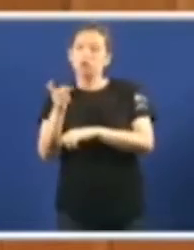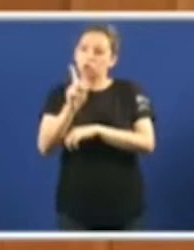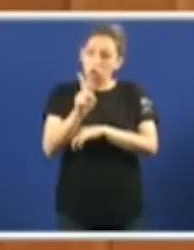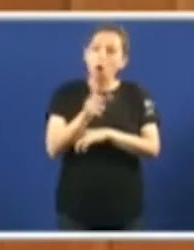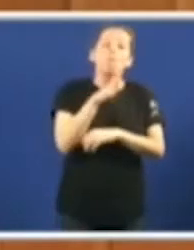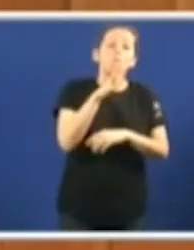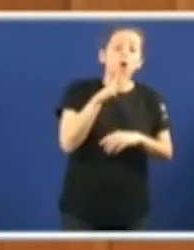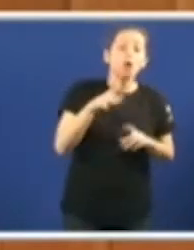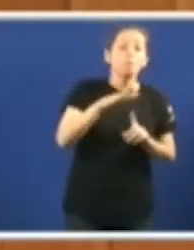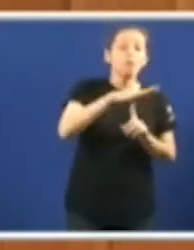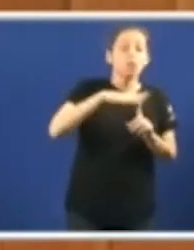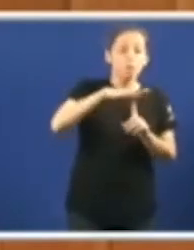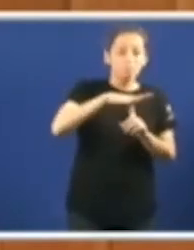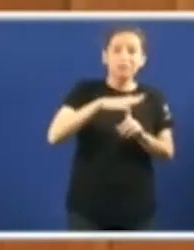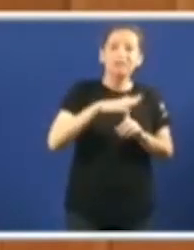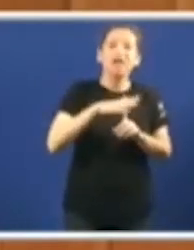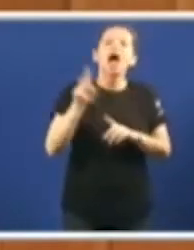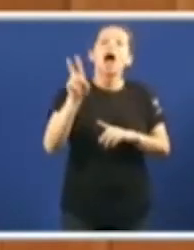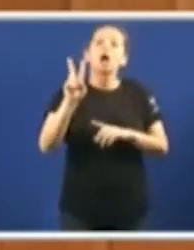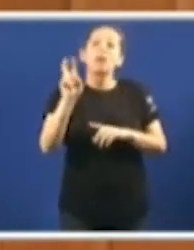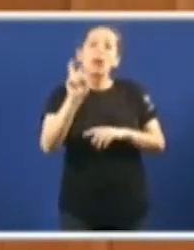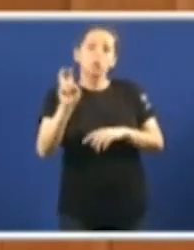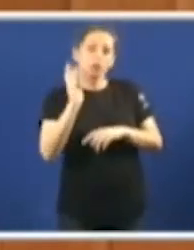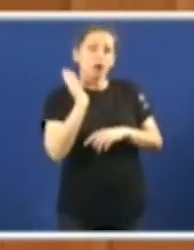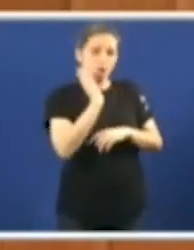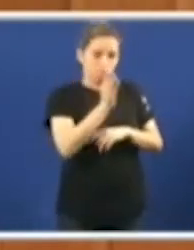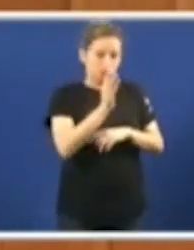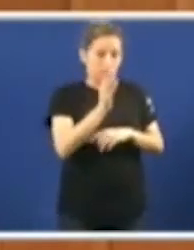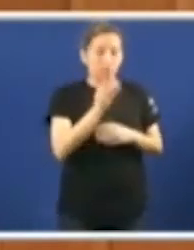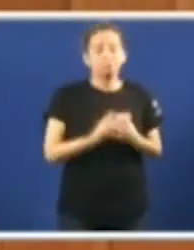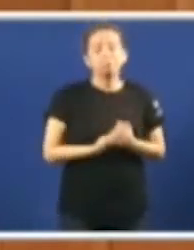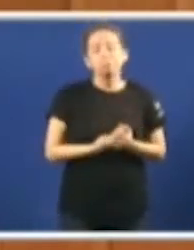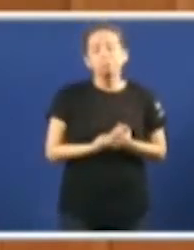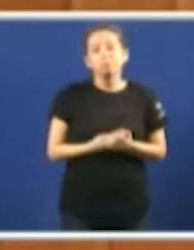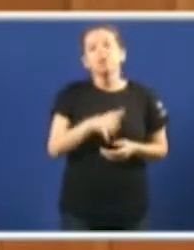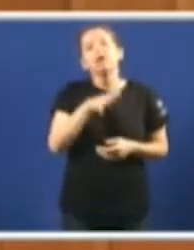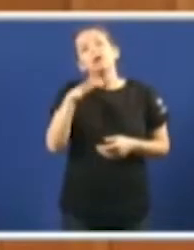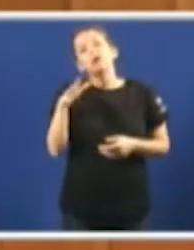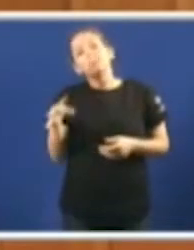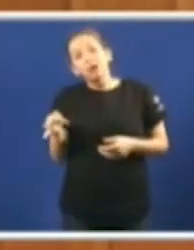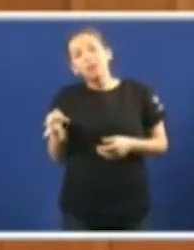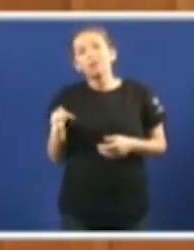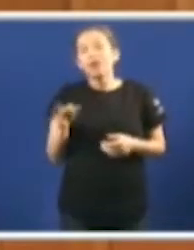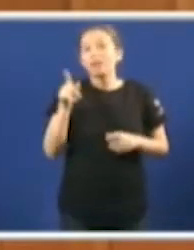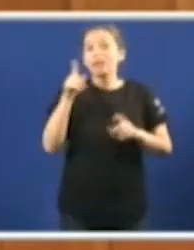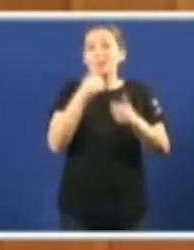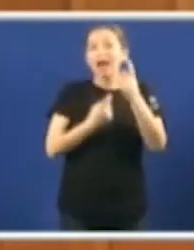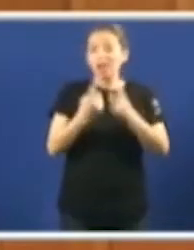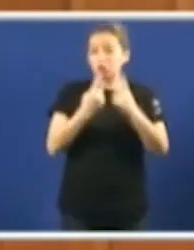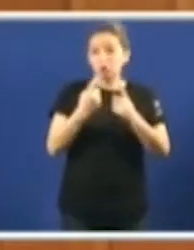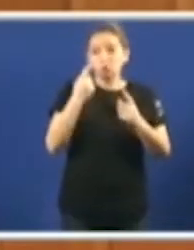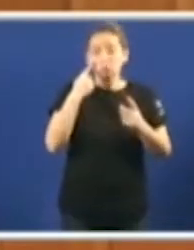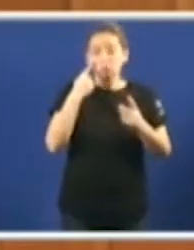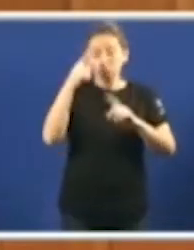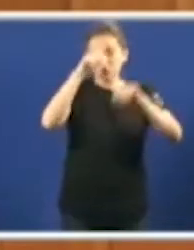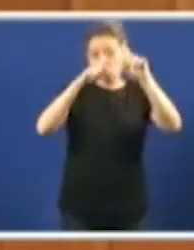desta especie afectannos a todas as galegas e os galegos. E a situación non admite demora, como digo, os datos son moi preocupantes, a